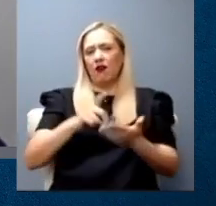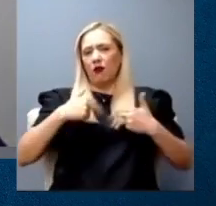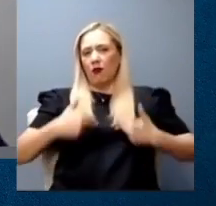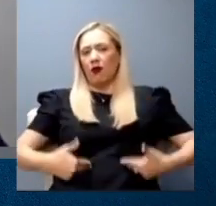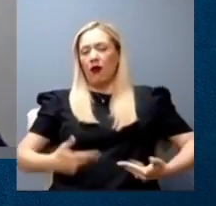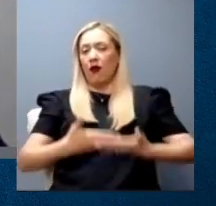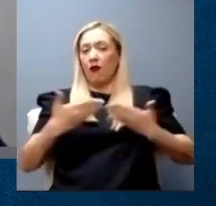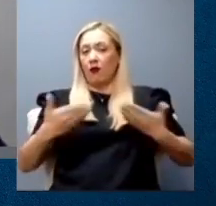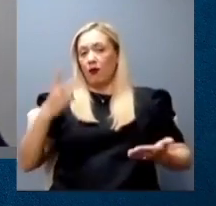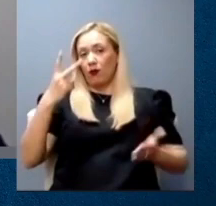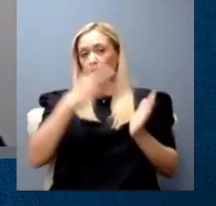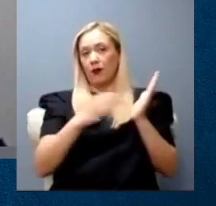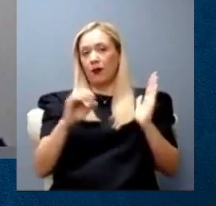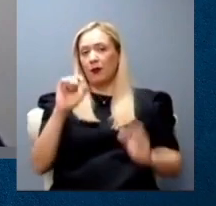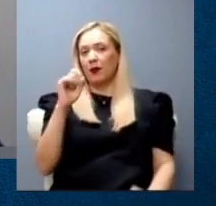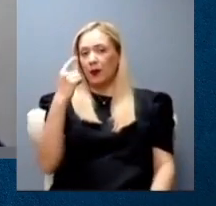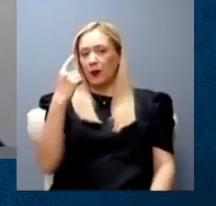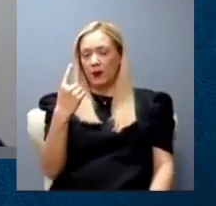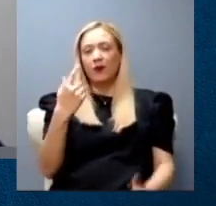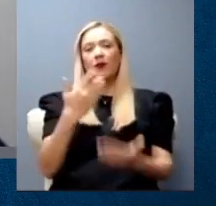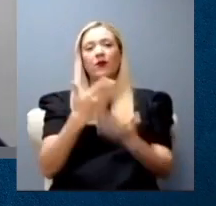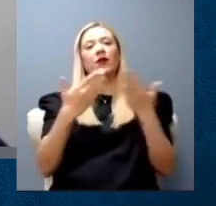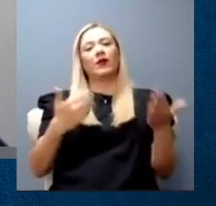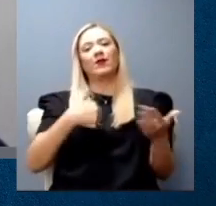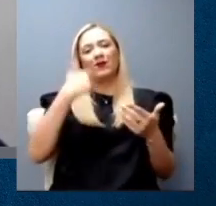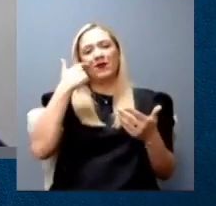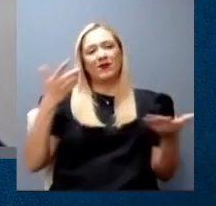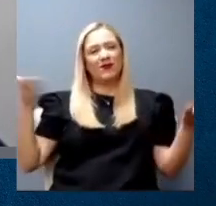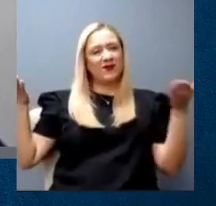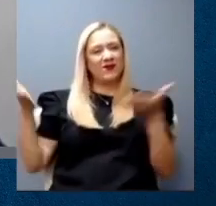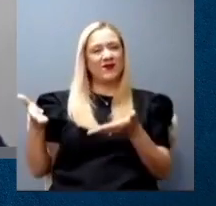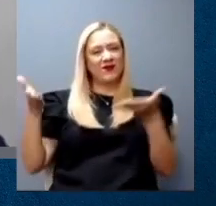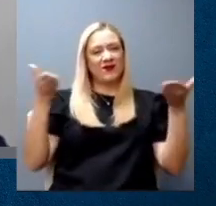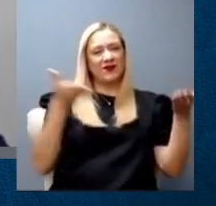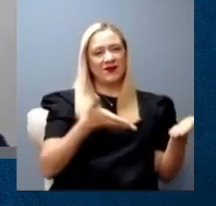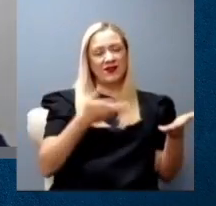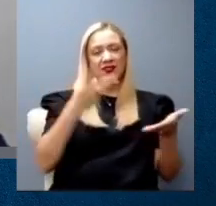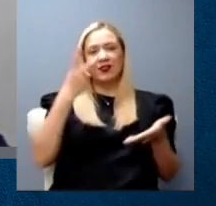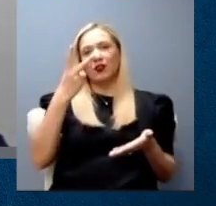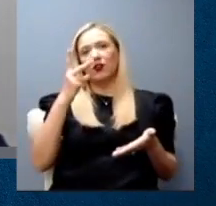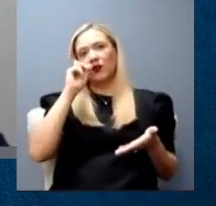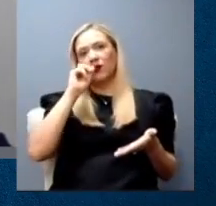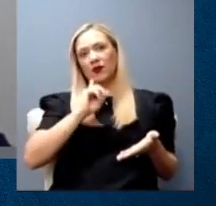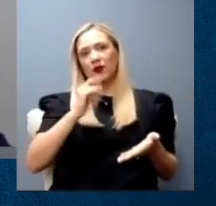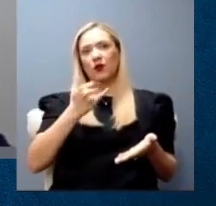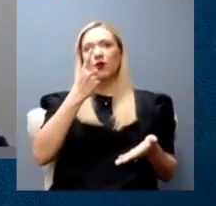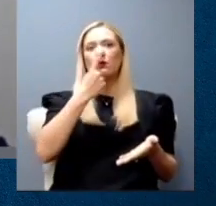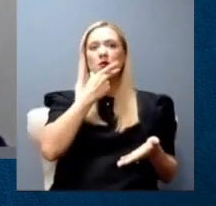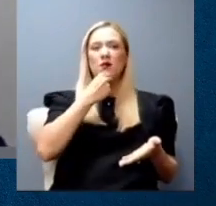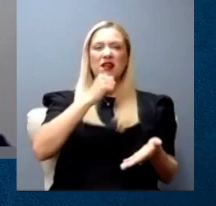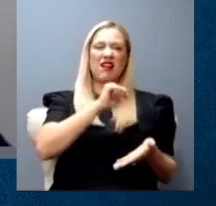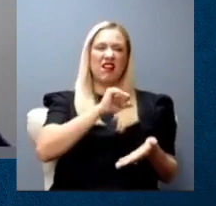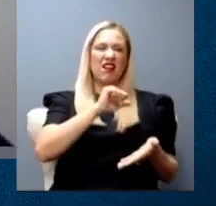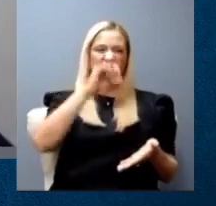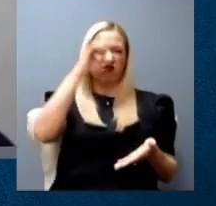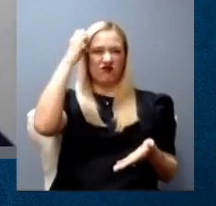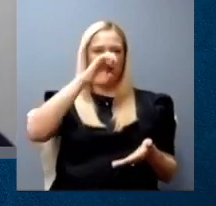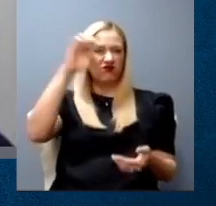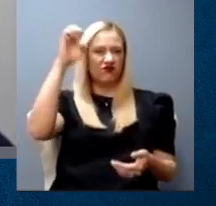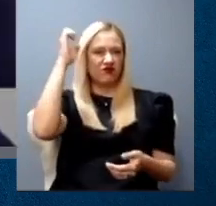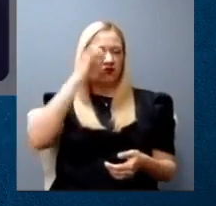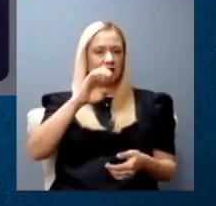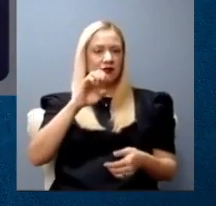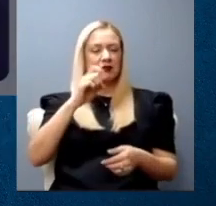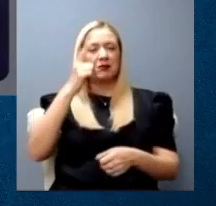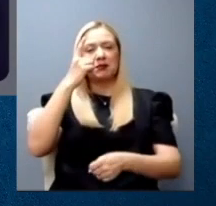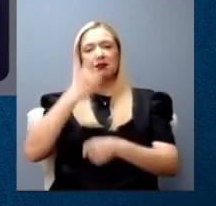2021. Para este tema tengo el gusto de contar con dos expertas y un experto en el tema y presento en primer